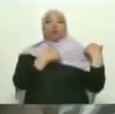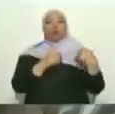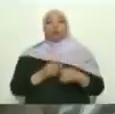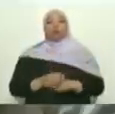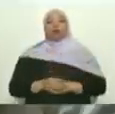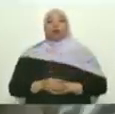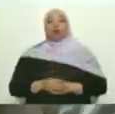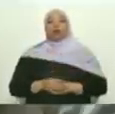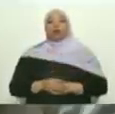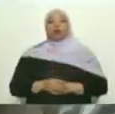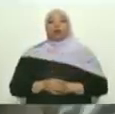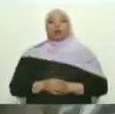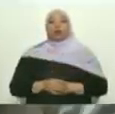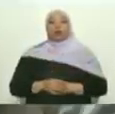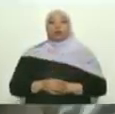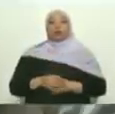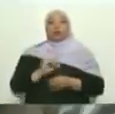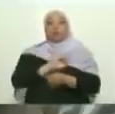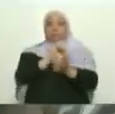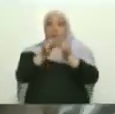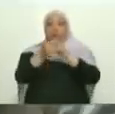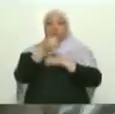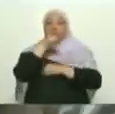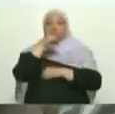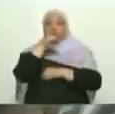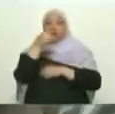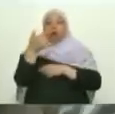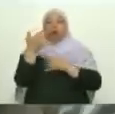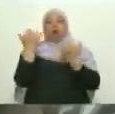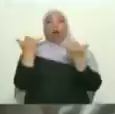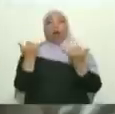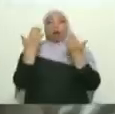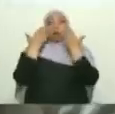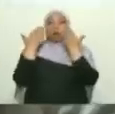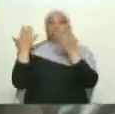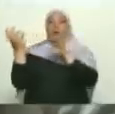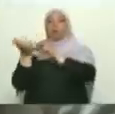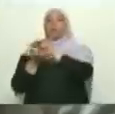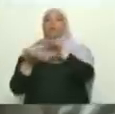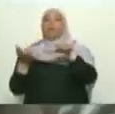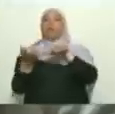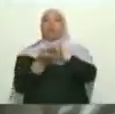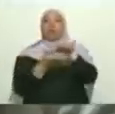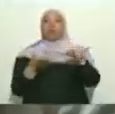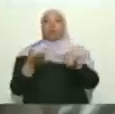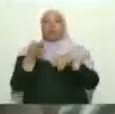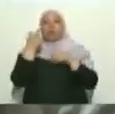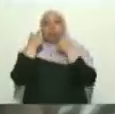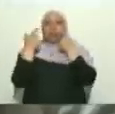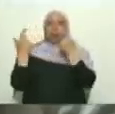un intento de rebelión militar policial, por Dios. Ahí lo que se vieron fue unos cambures